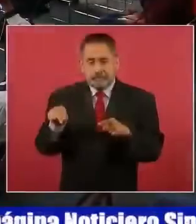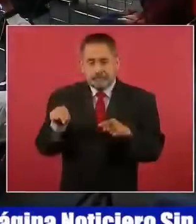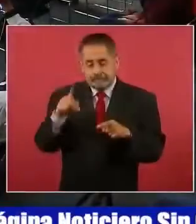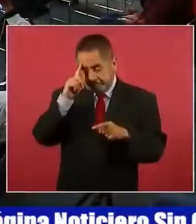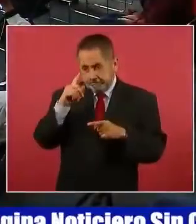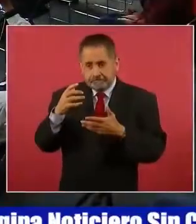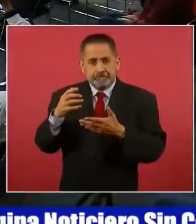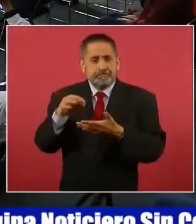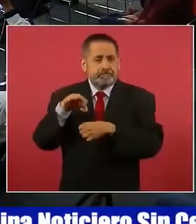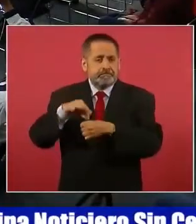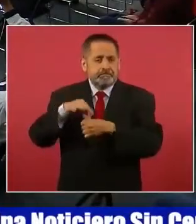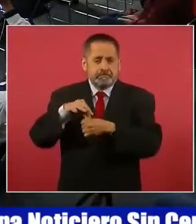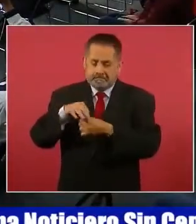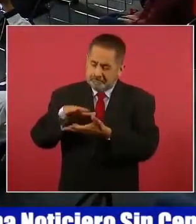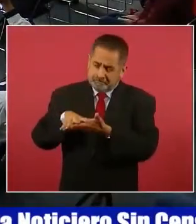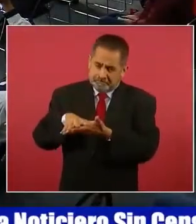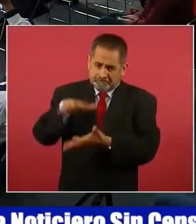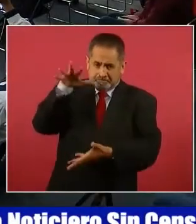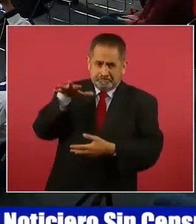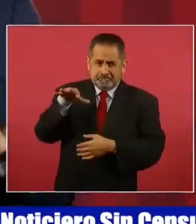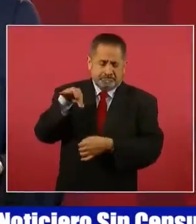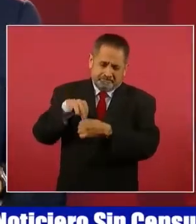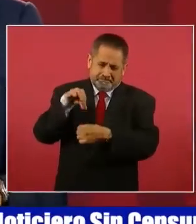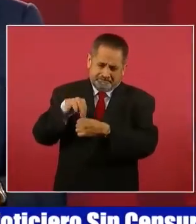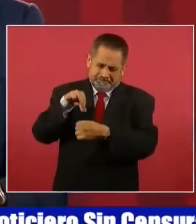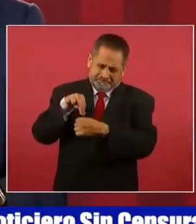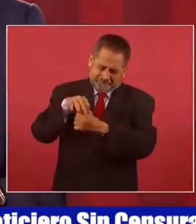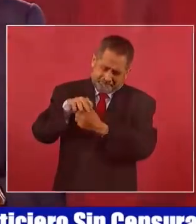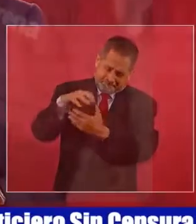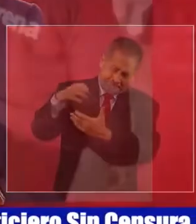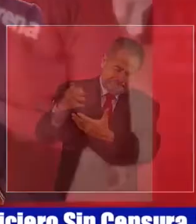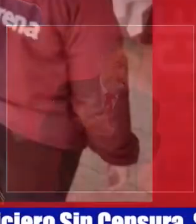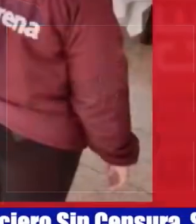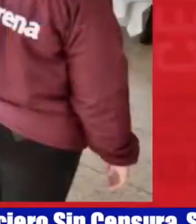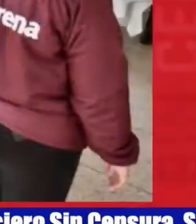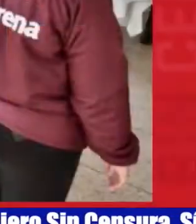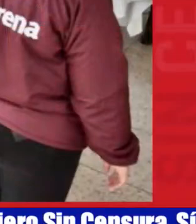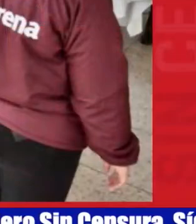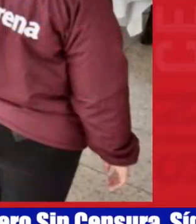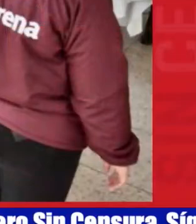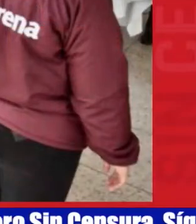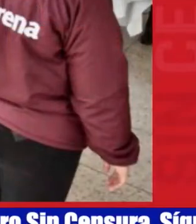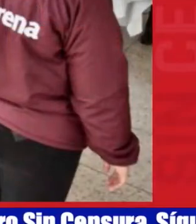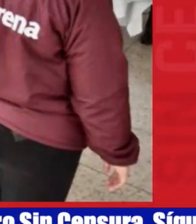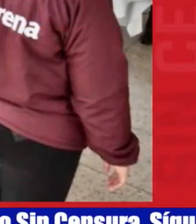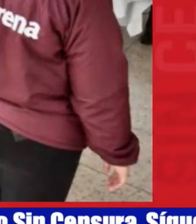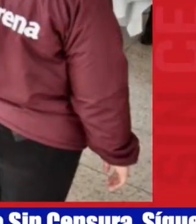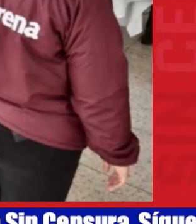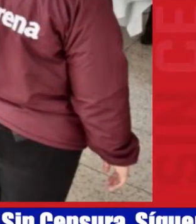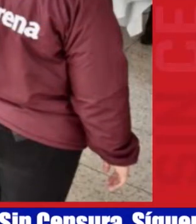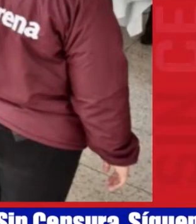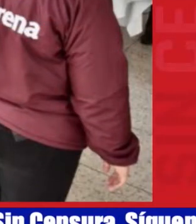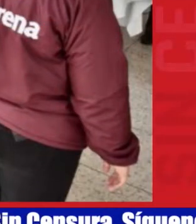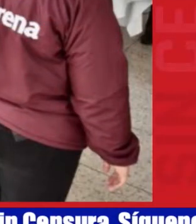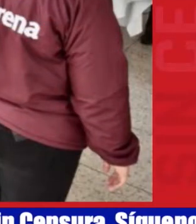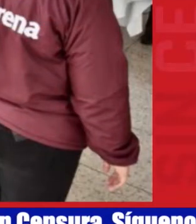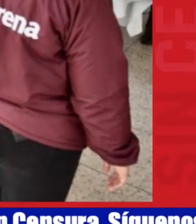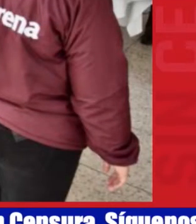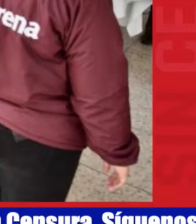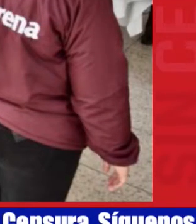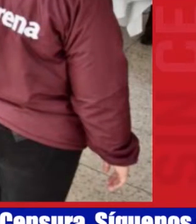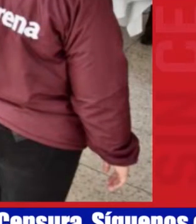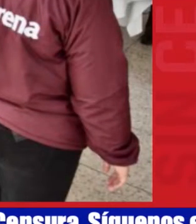personas irrumpieron en las elecciones, rompieron las urnas, etcétera. coincido perfectamente.